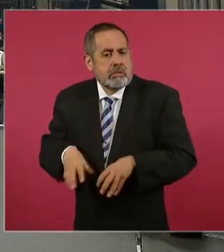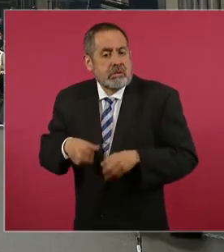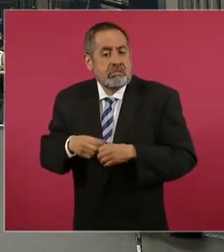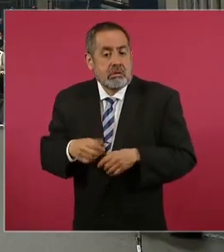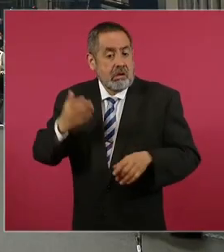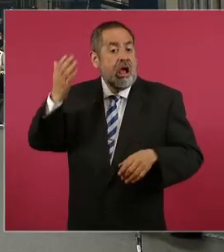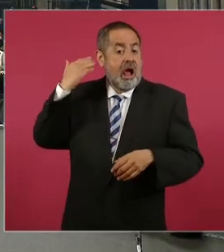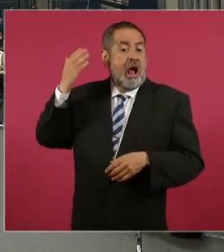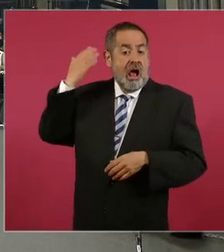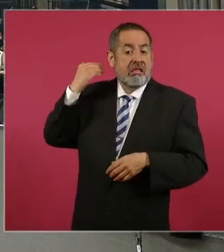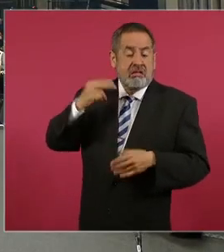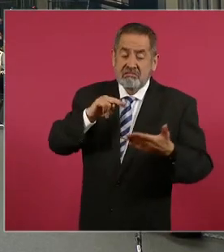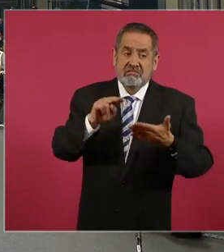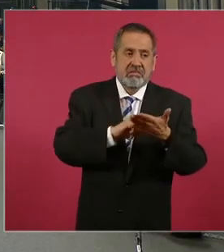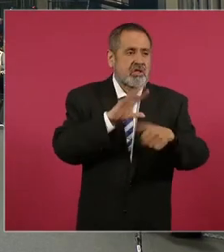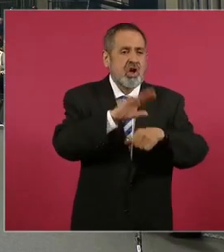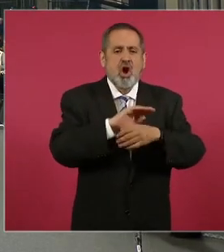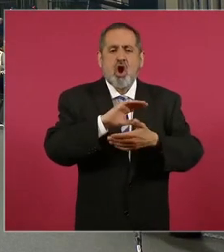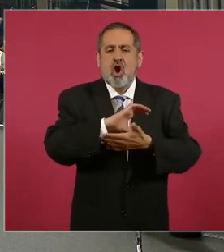Se adquirieron